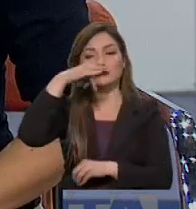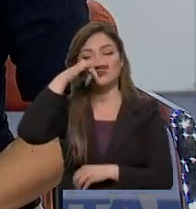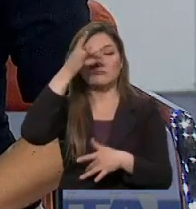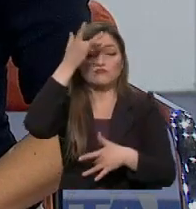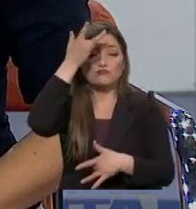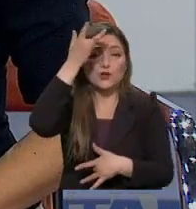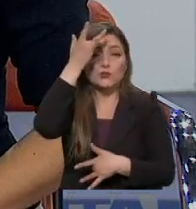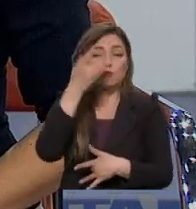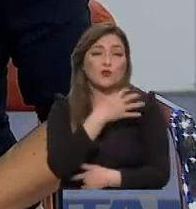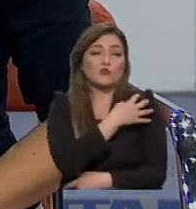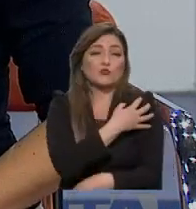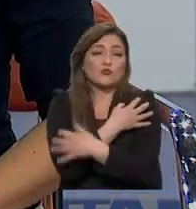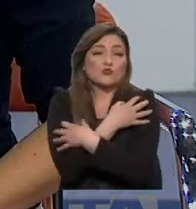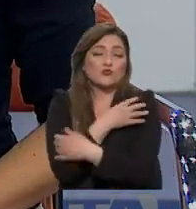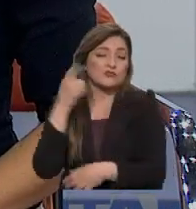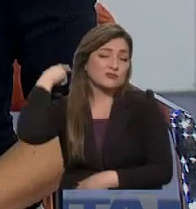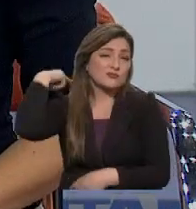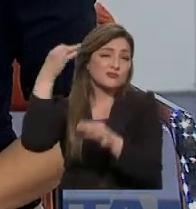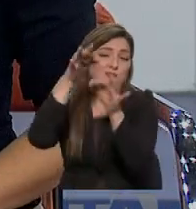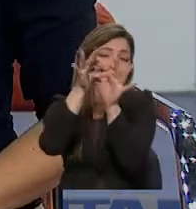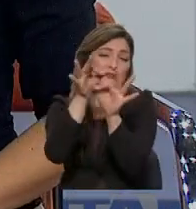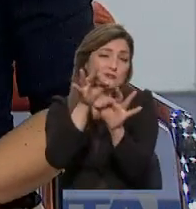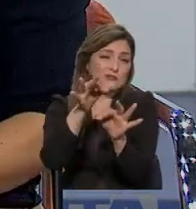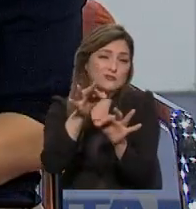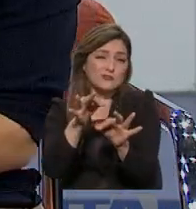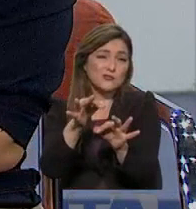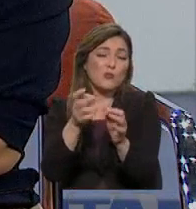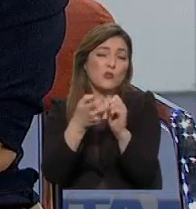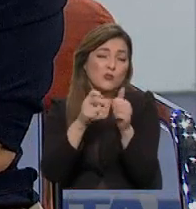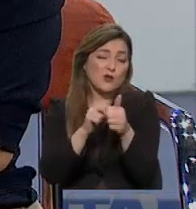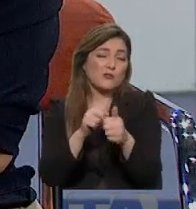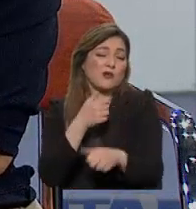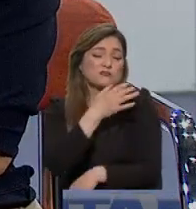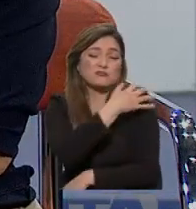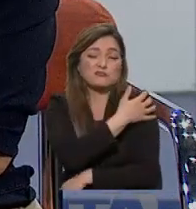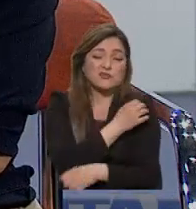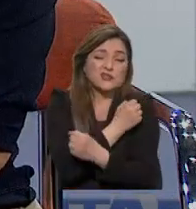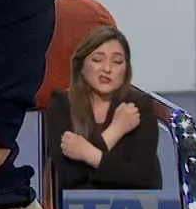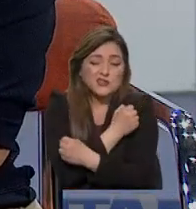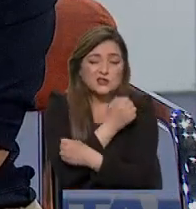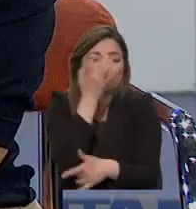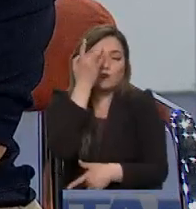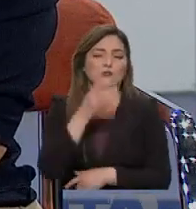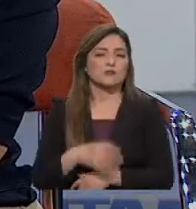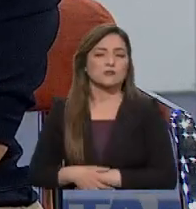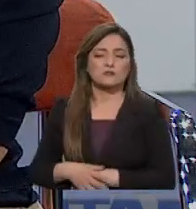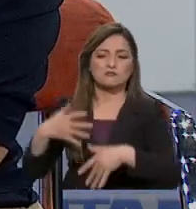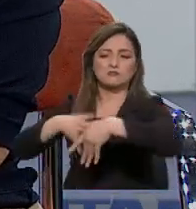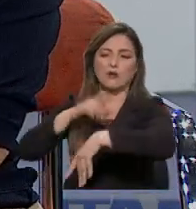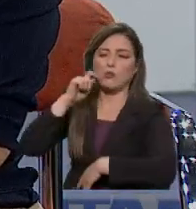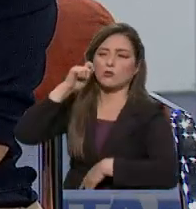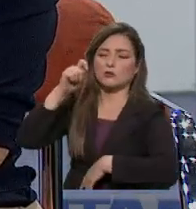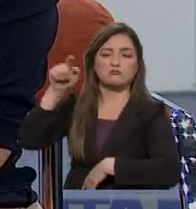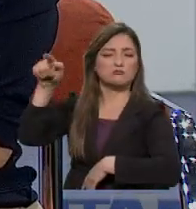con atrofia muscular espinal protagonizaron un plantón para exigir la entrega de medicamentos ofrecida por el gobierno.